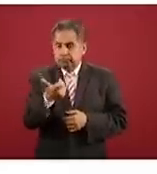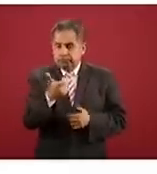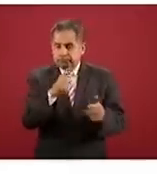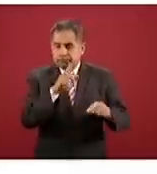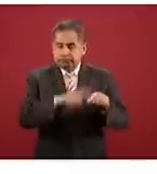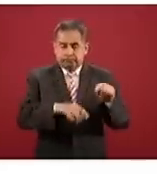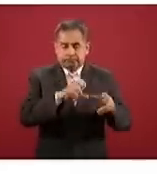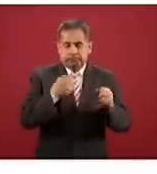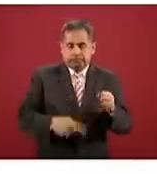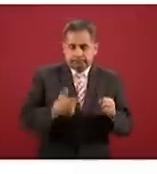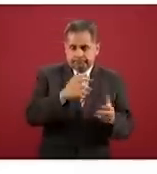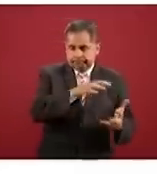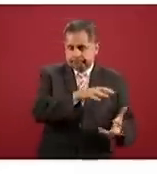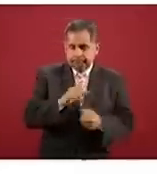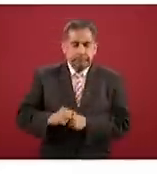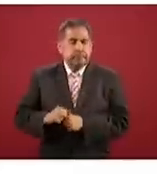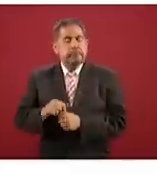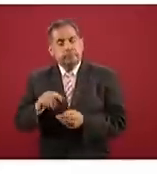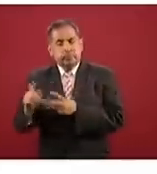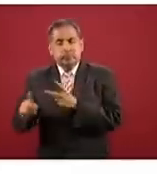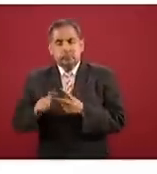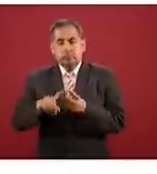105.690.141 moneda nacional y en dólares